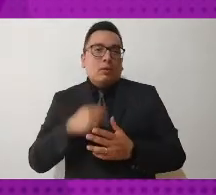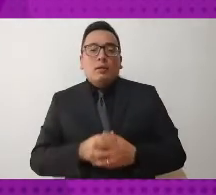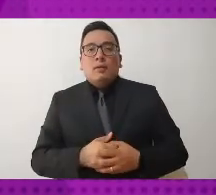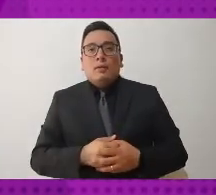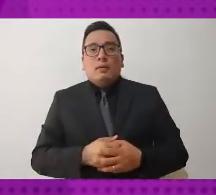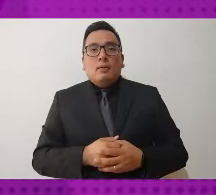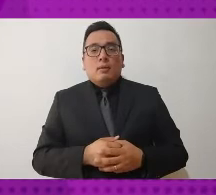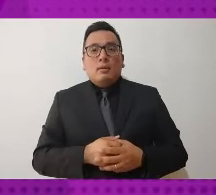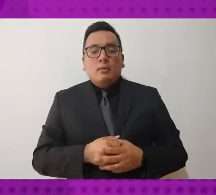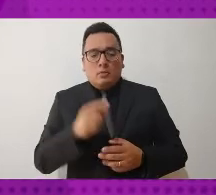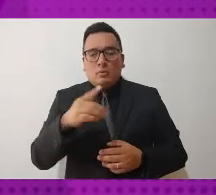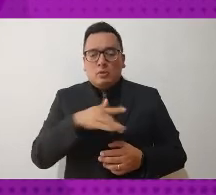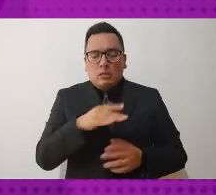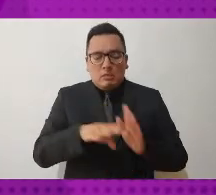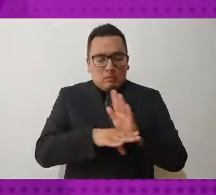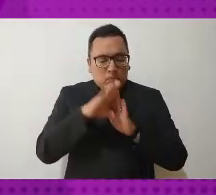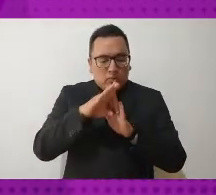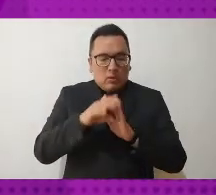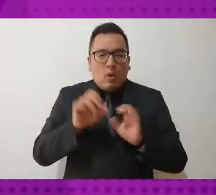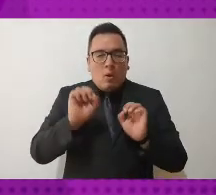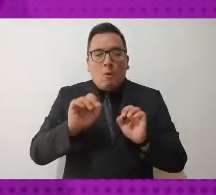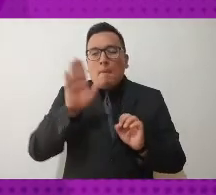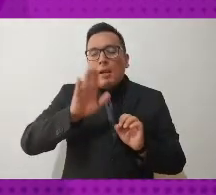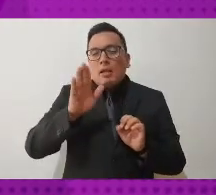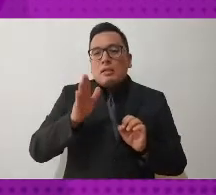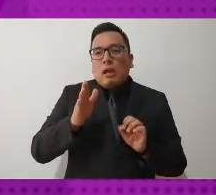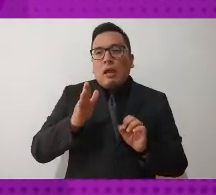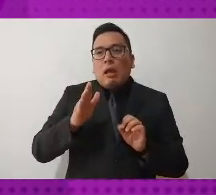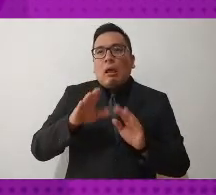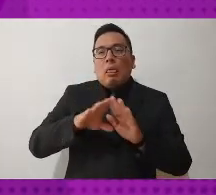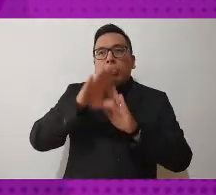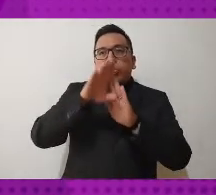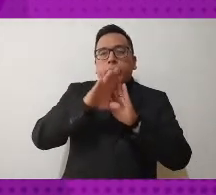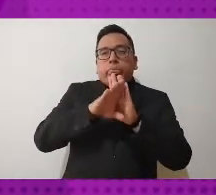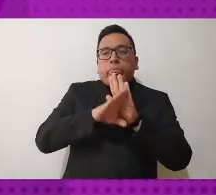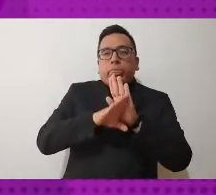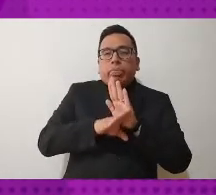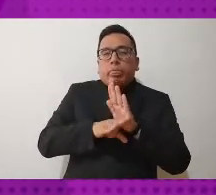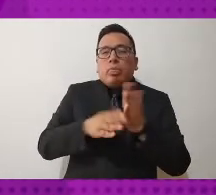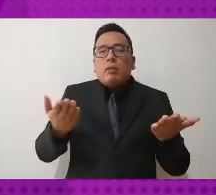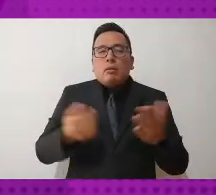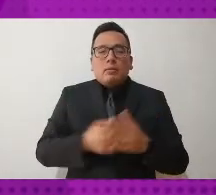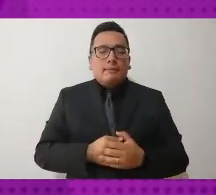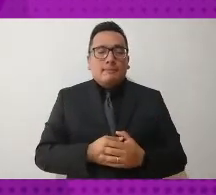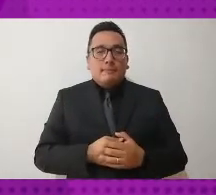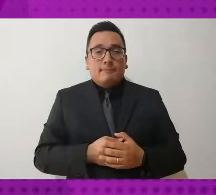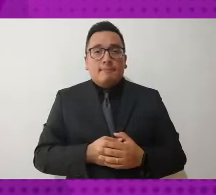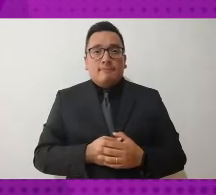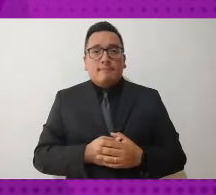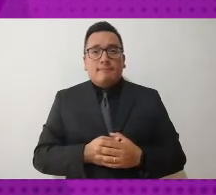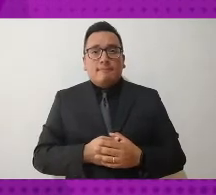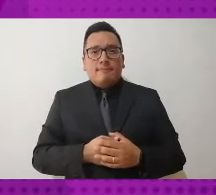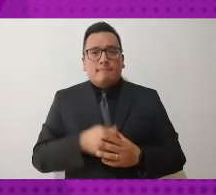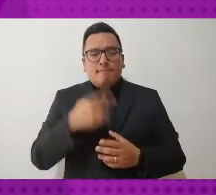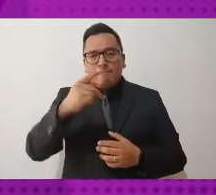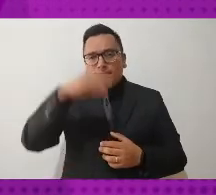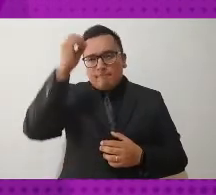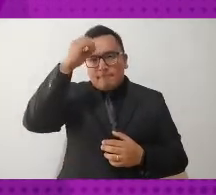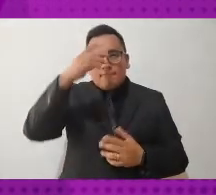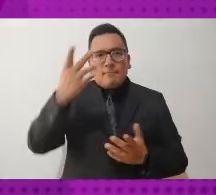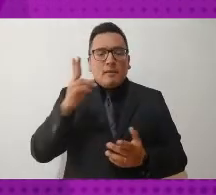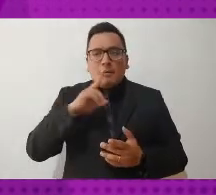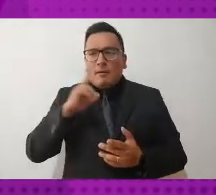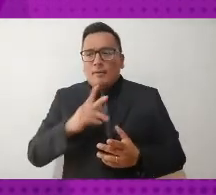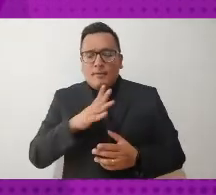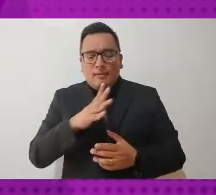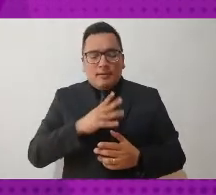sexual o has visto una serie de retroceso respecto a lo que hemos estado platicando cuál sería tu evaluación final de